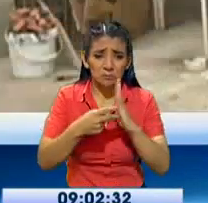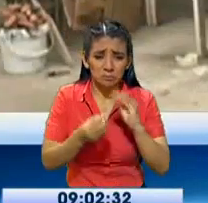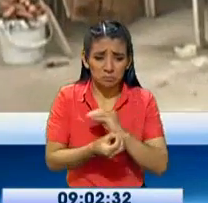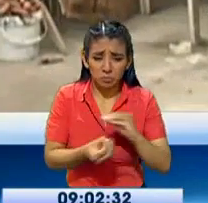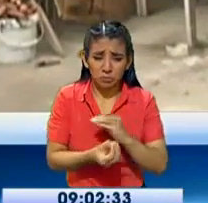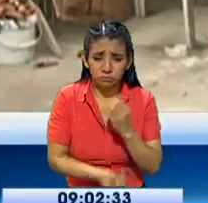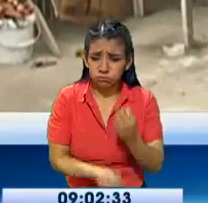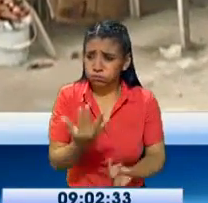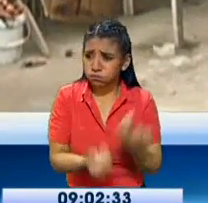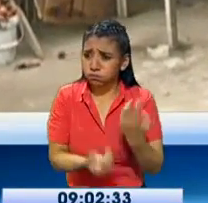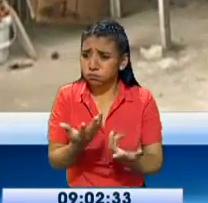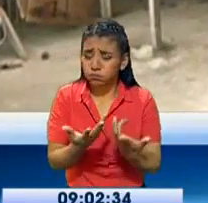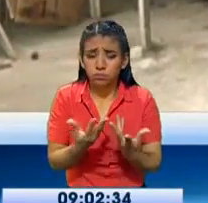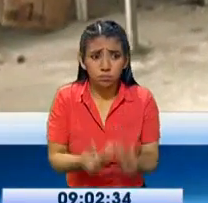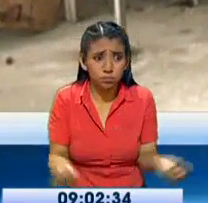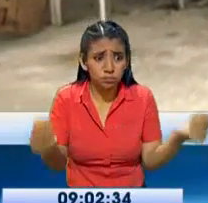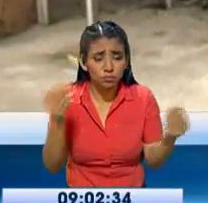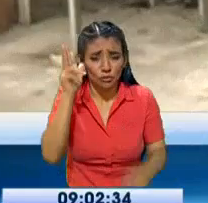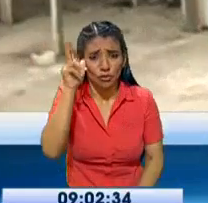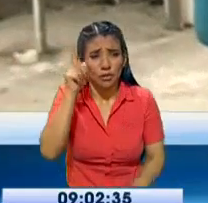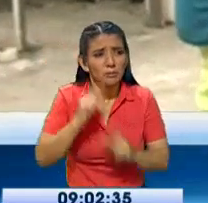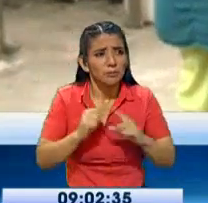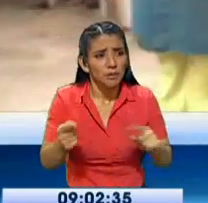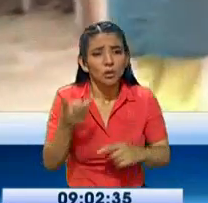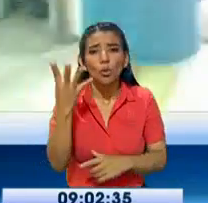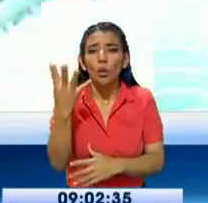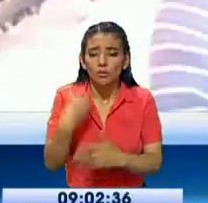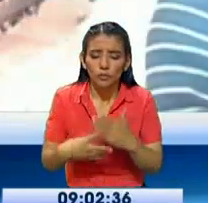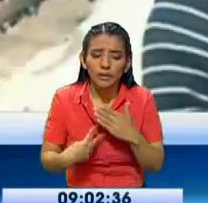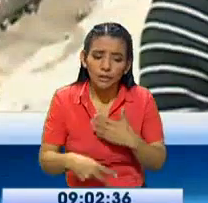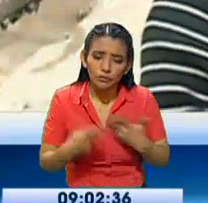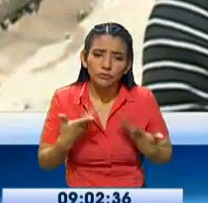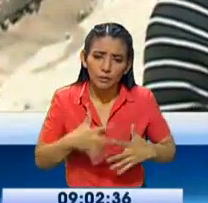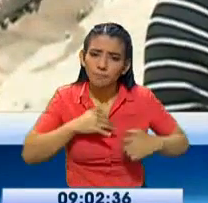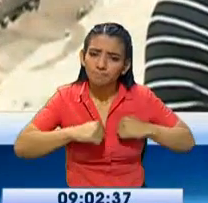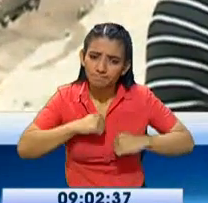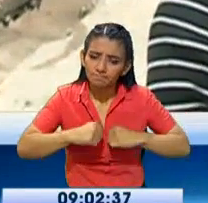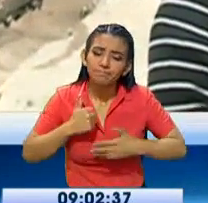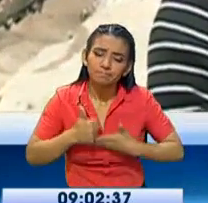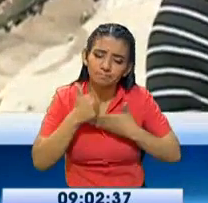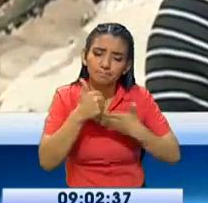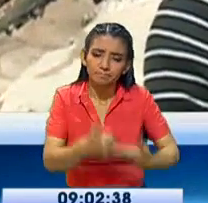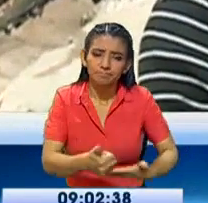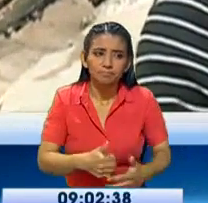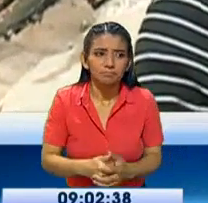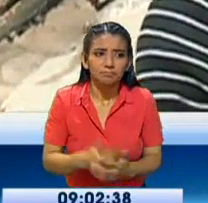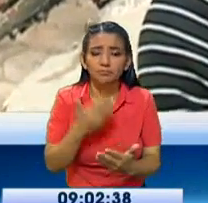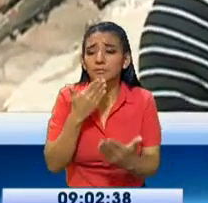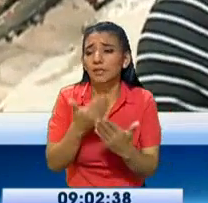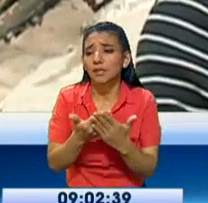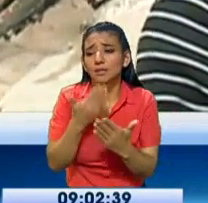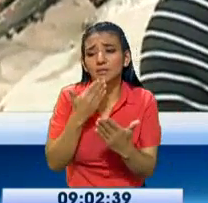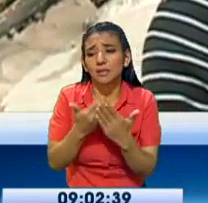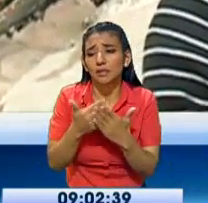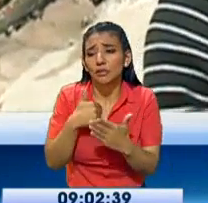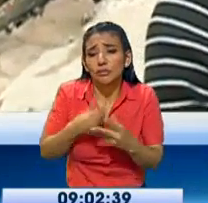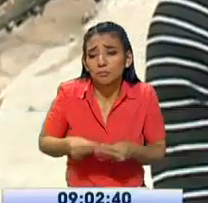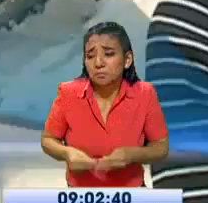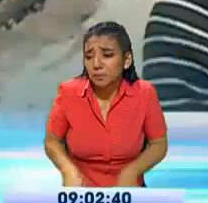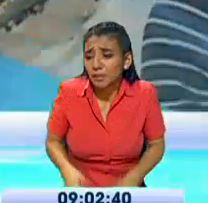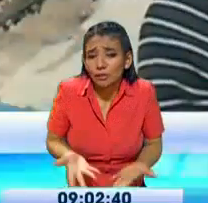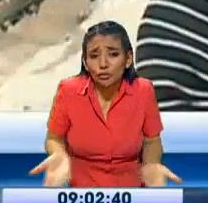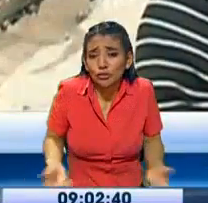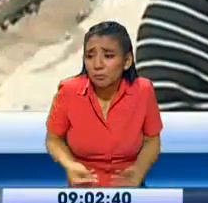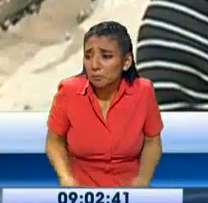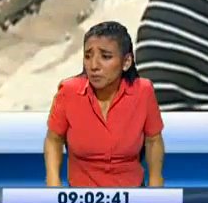hogar, tiene fe que saldrá adelante por sus cuatro pequeños. Le agradezco cuánto, porque quedé en la calle y ahora con la